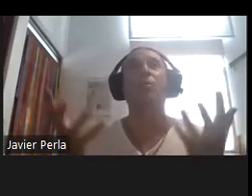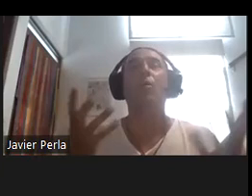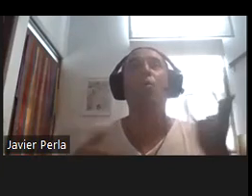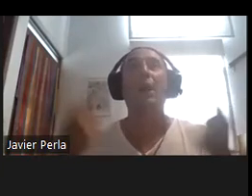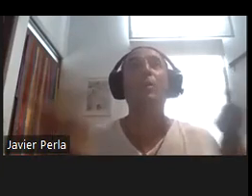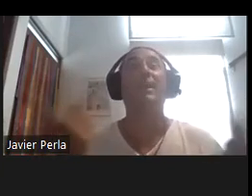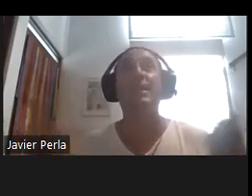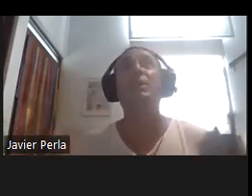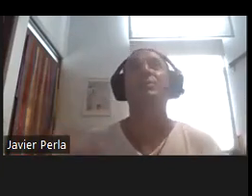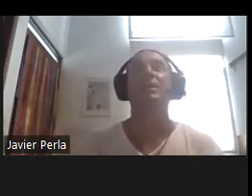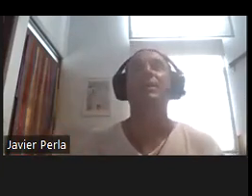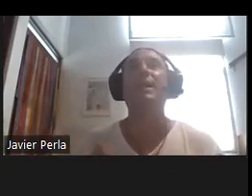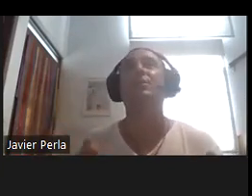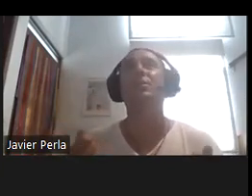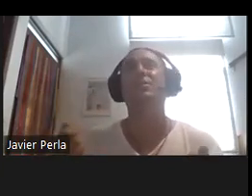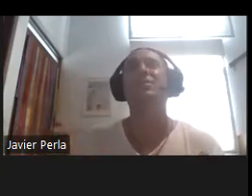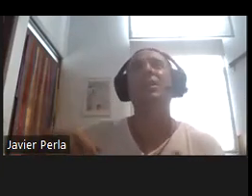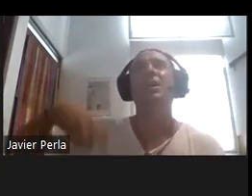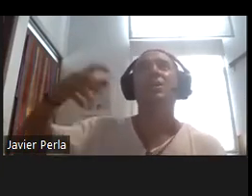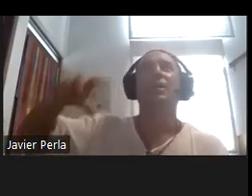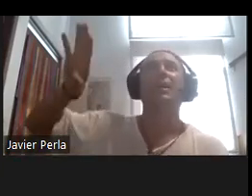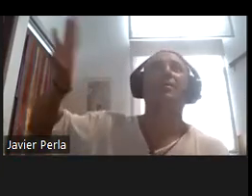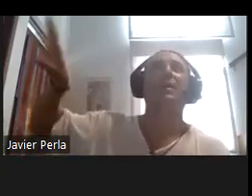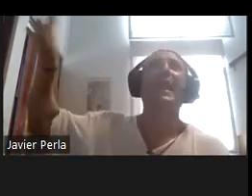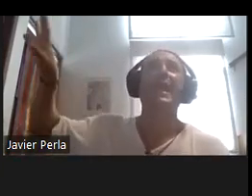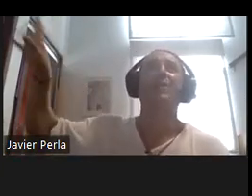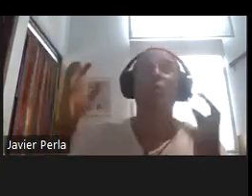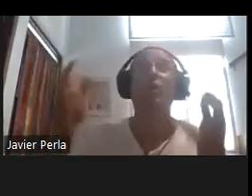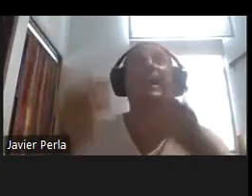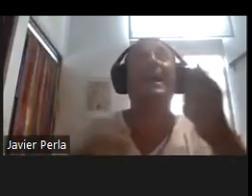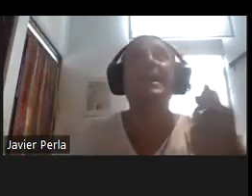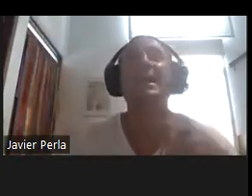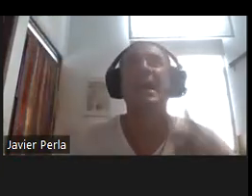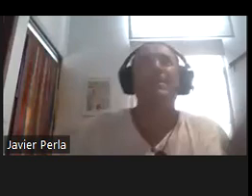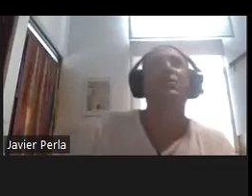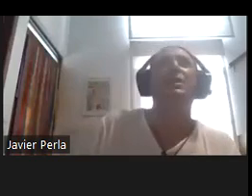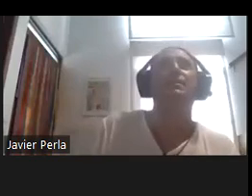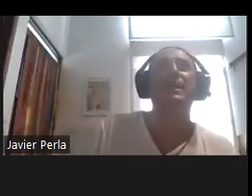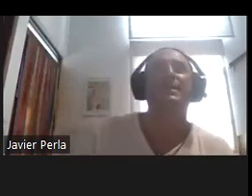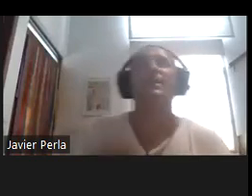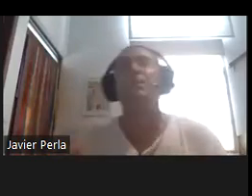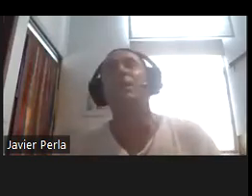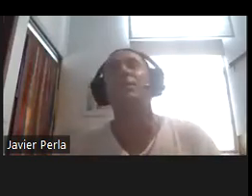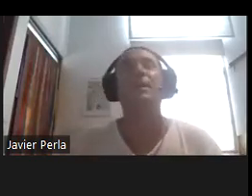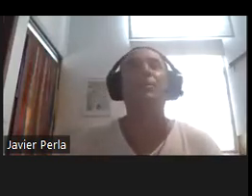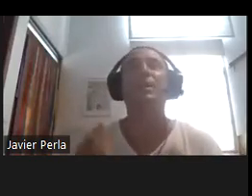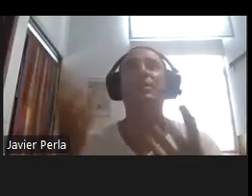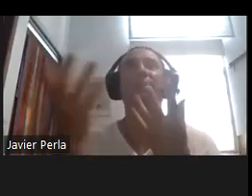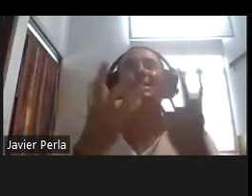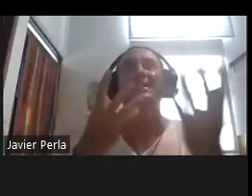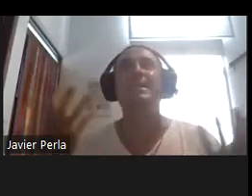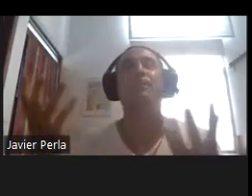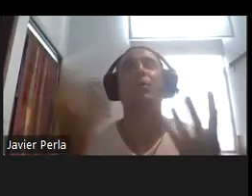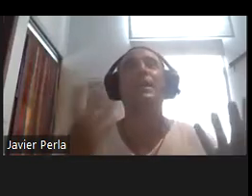está como jugando el partido de la sostenibilidad, ¿no? No son los que leen, ¿no? Son los que están ahí hablando con las empresas, hablando con la política pública.